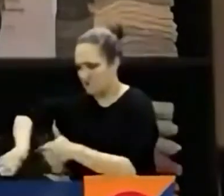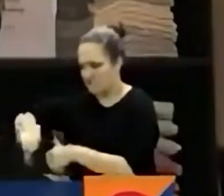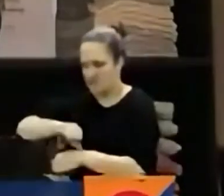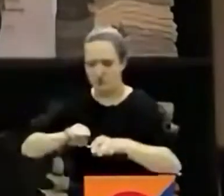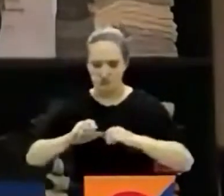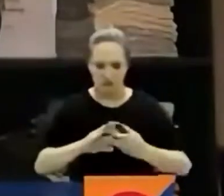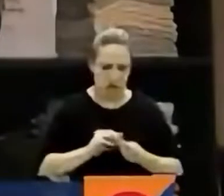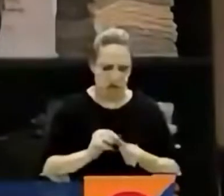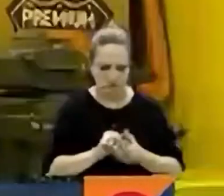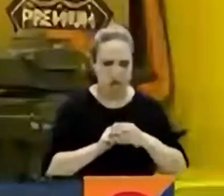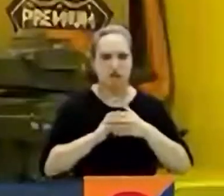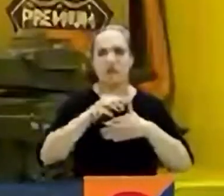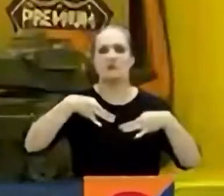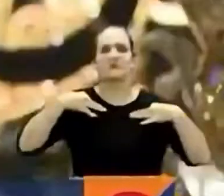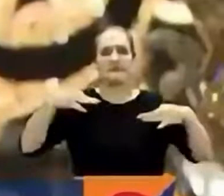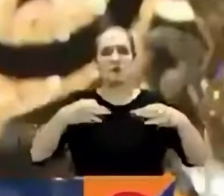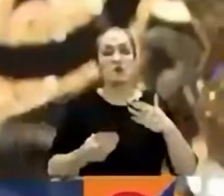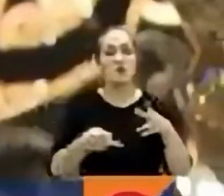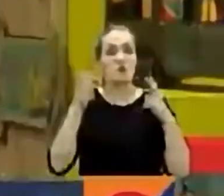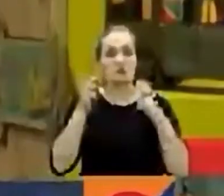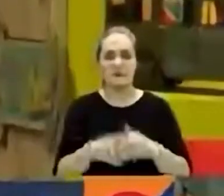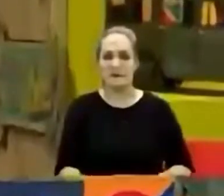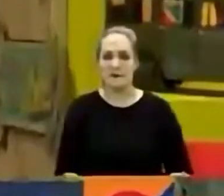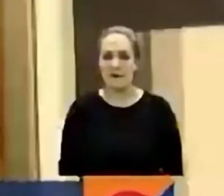sostenibles que encontramos en la industria.